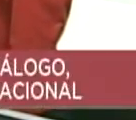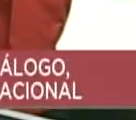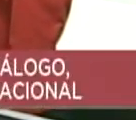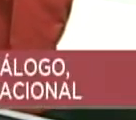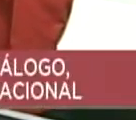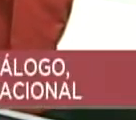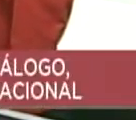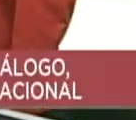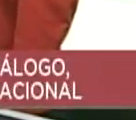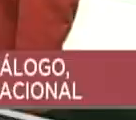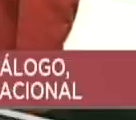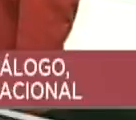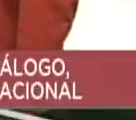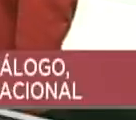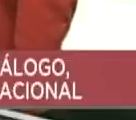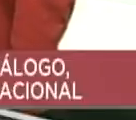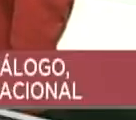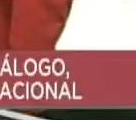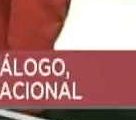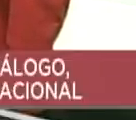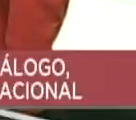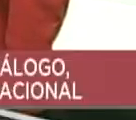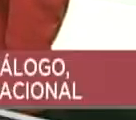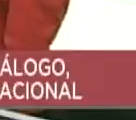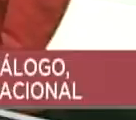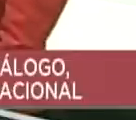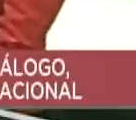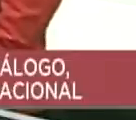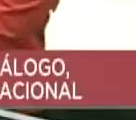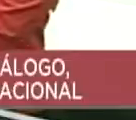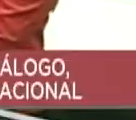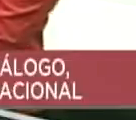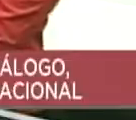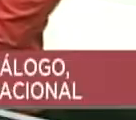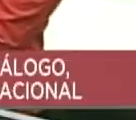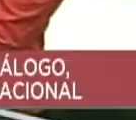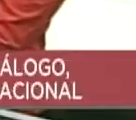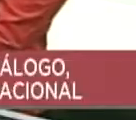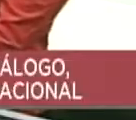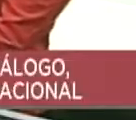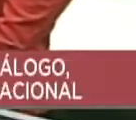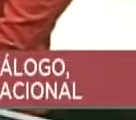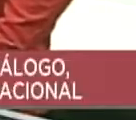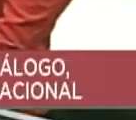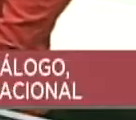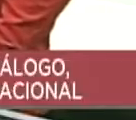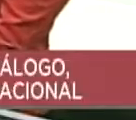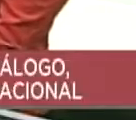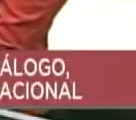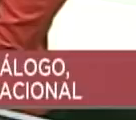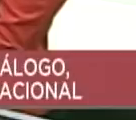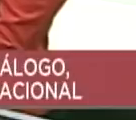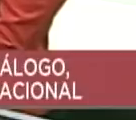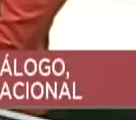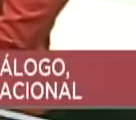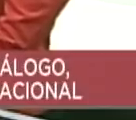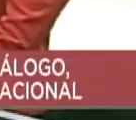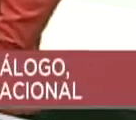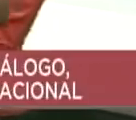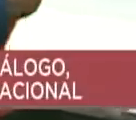unas megaelecciones para elegir a 23 gobernadores y 335 alcaldes. El Ejecutivo